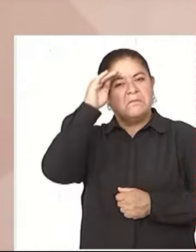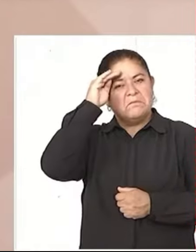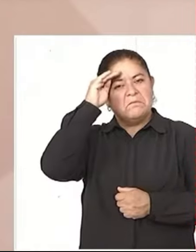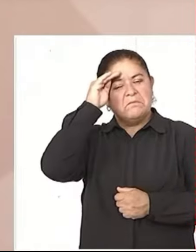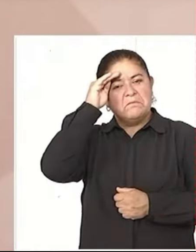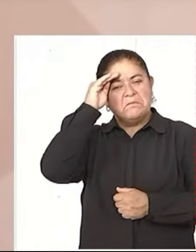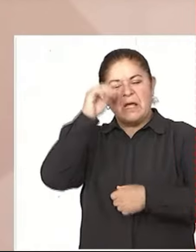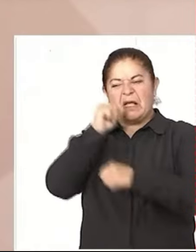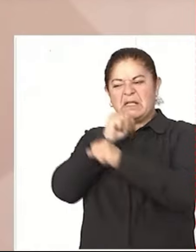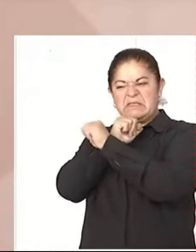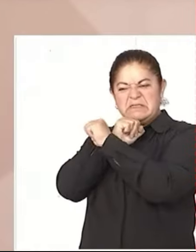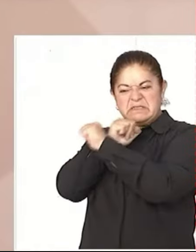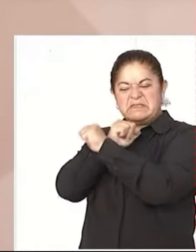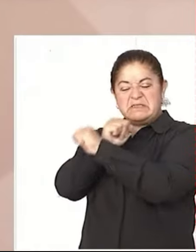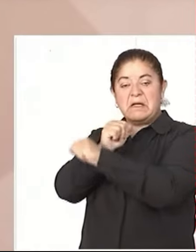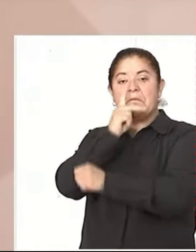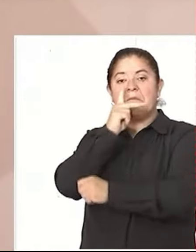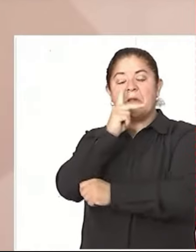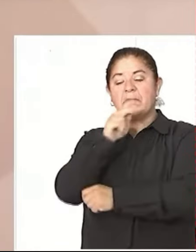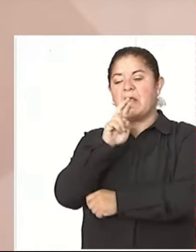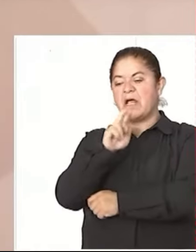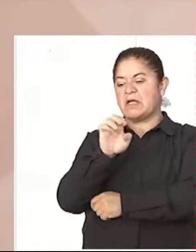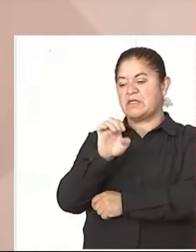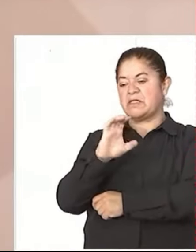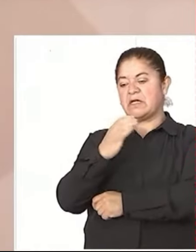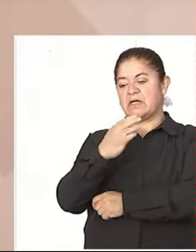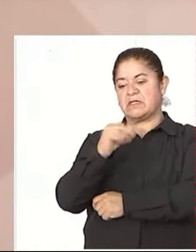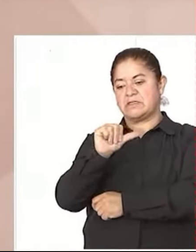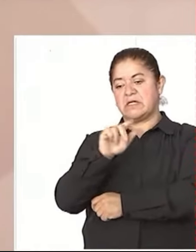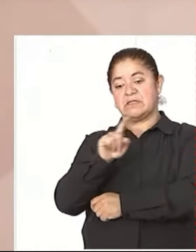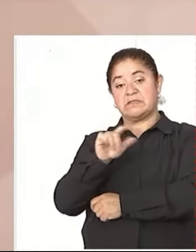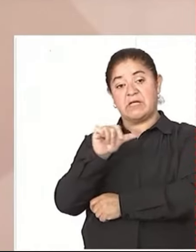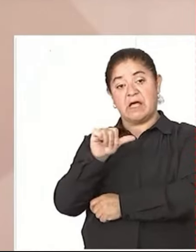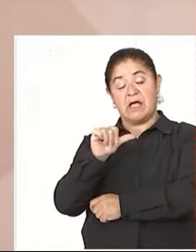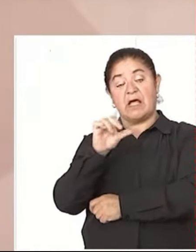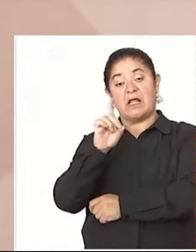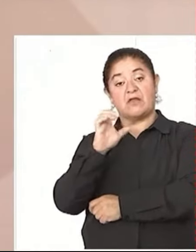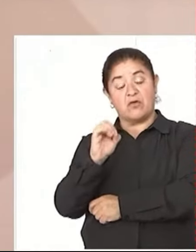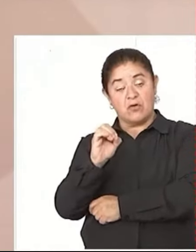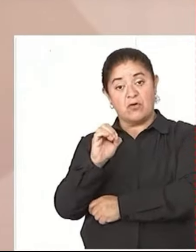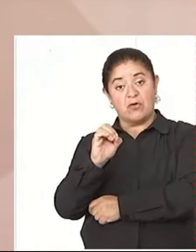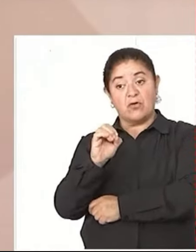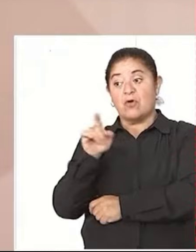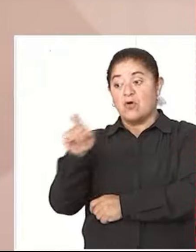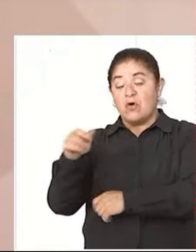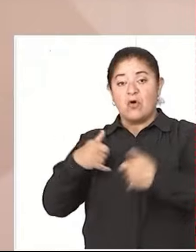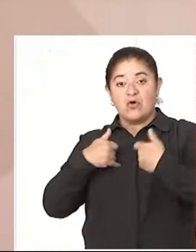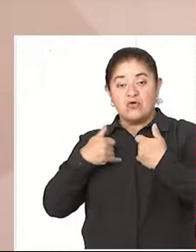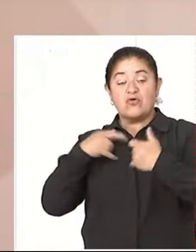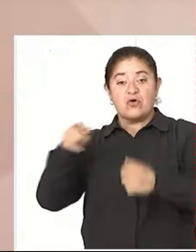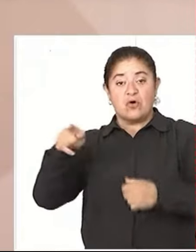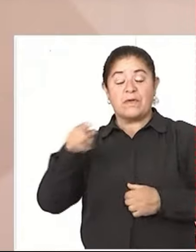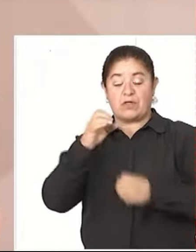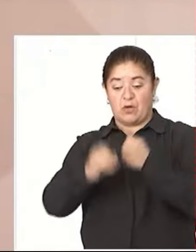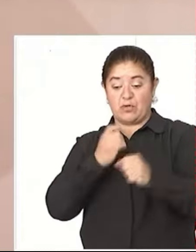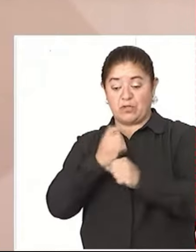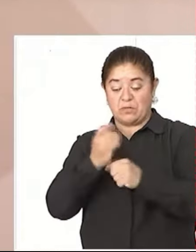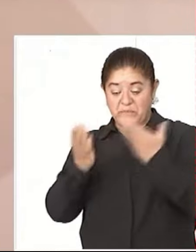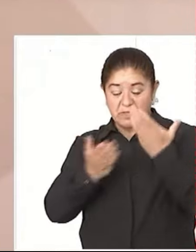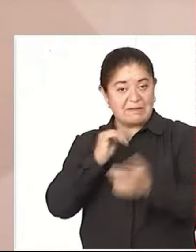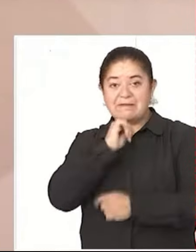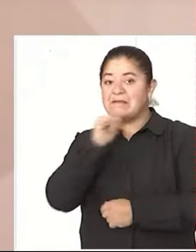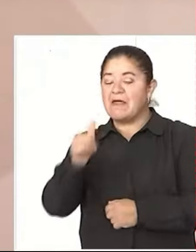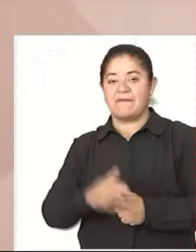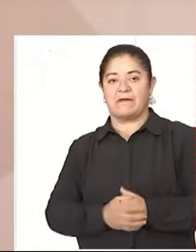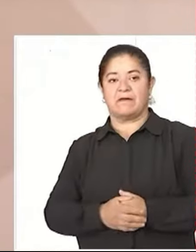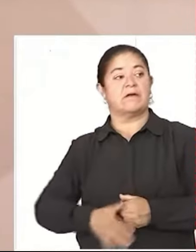demostrando su apoyo coméntenle mis queridos amigos ustedes como se sienten al recibir esta tremenda noticia que nos manda